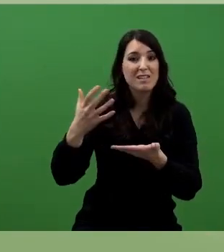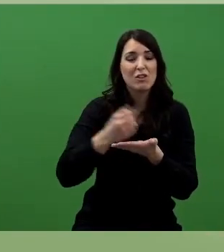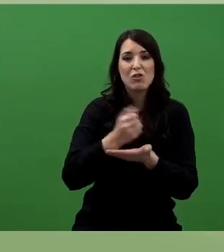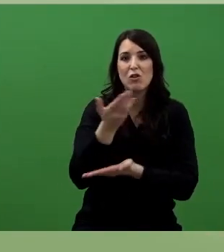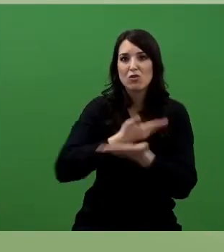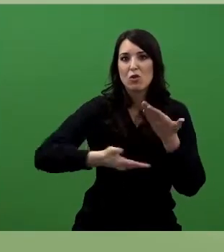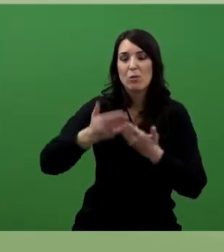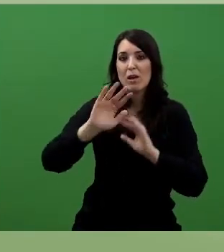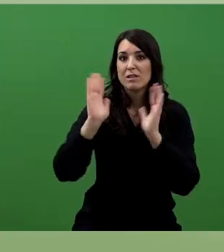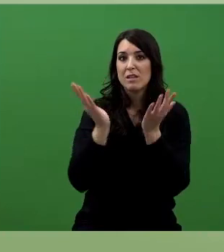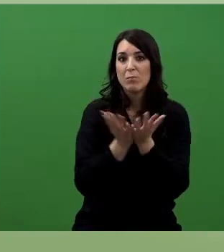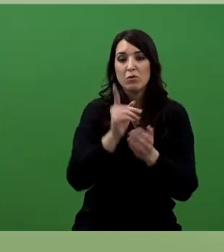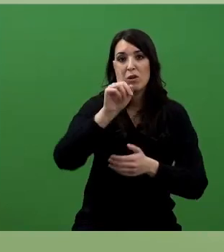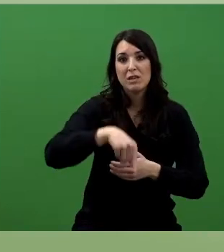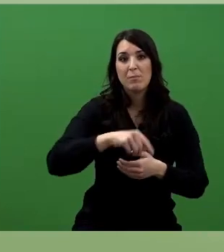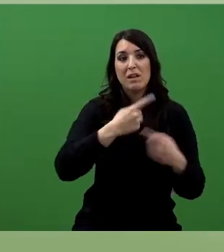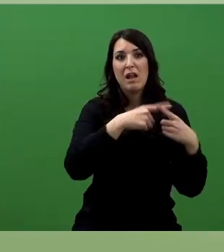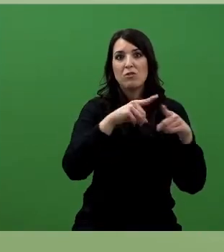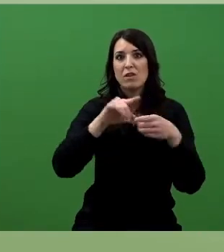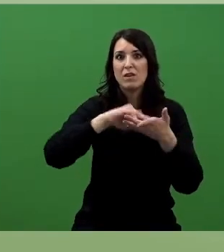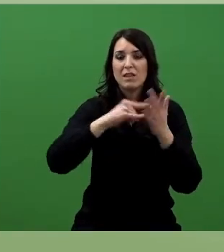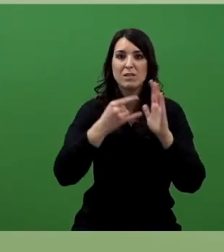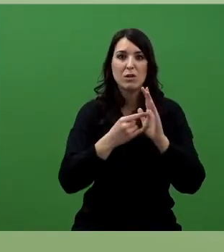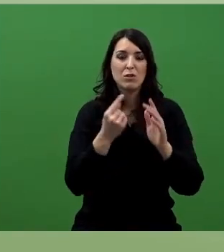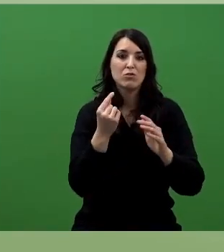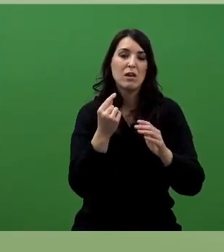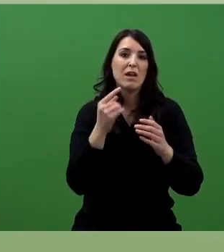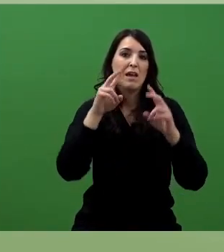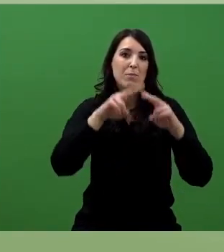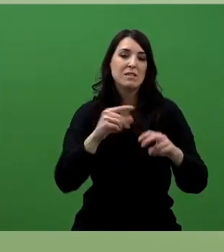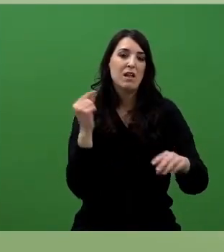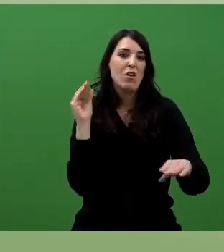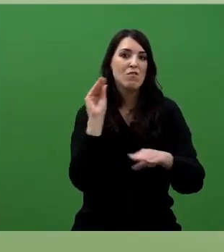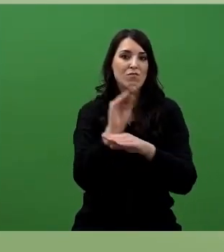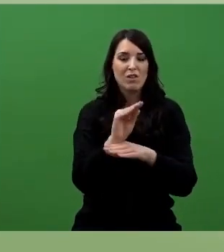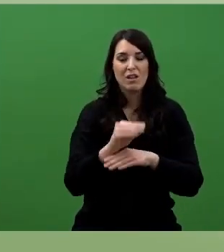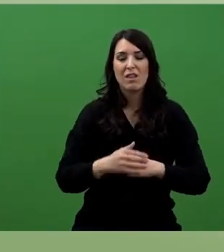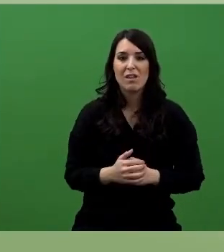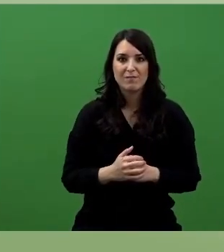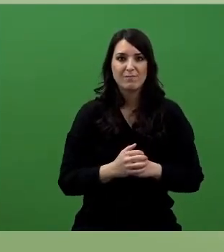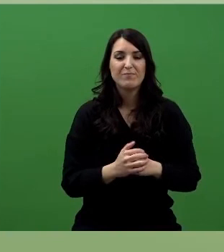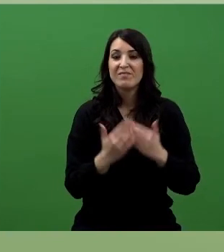tenemos en el mundo y a los distintos proyectos que financian la investigación que llevamos a cabo.